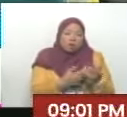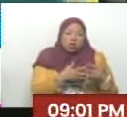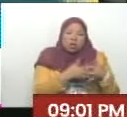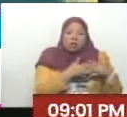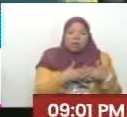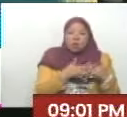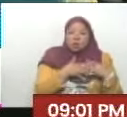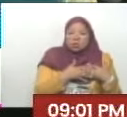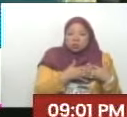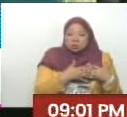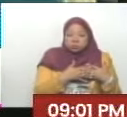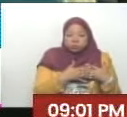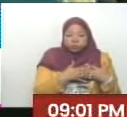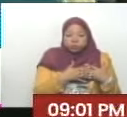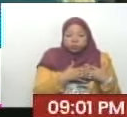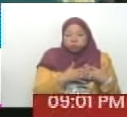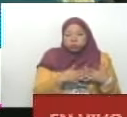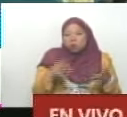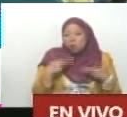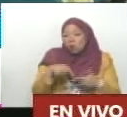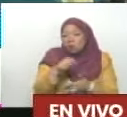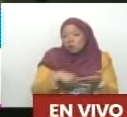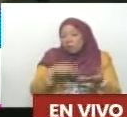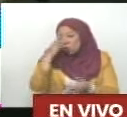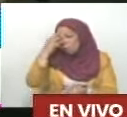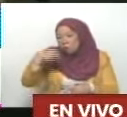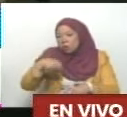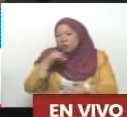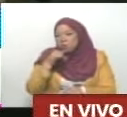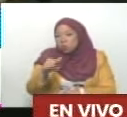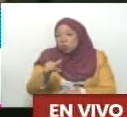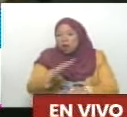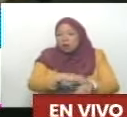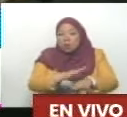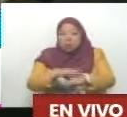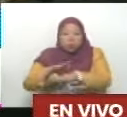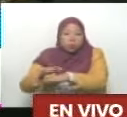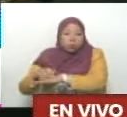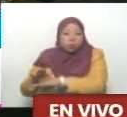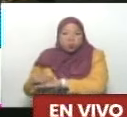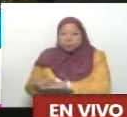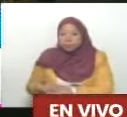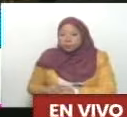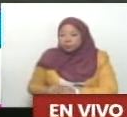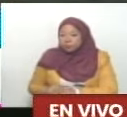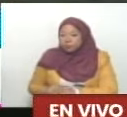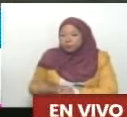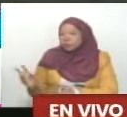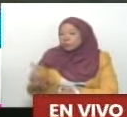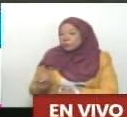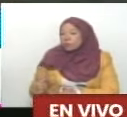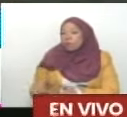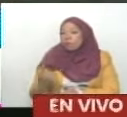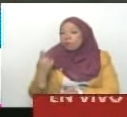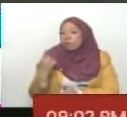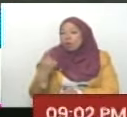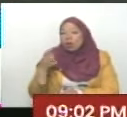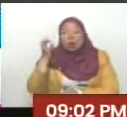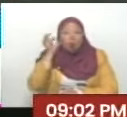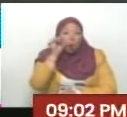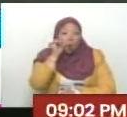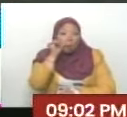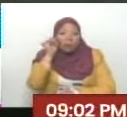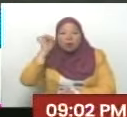oligarcas. Cuando firmamos ese convenio y se anunció que iba a haber un venezolano o una